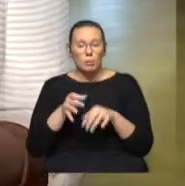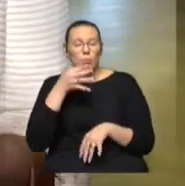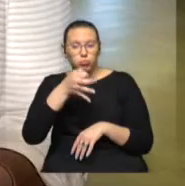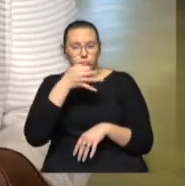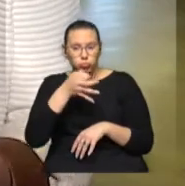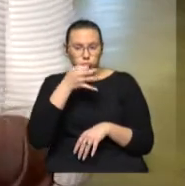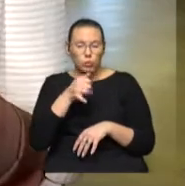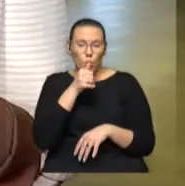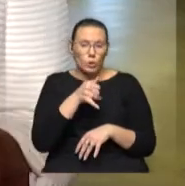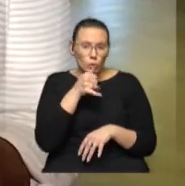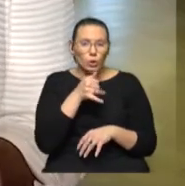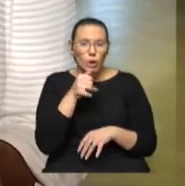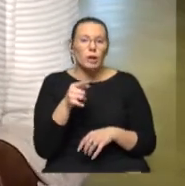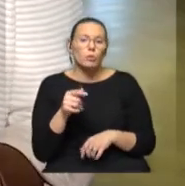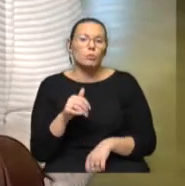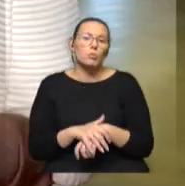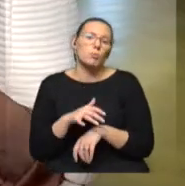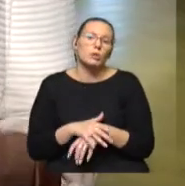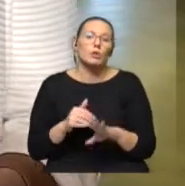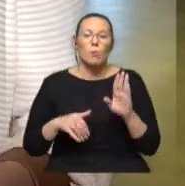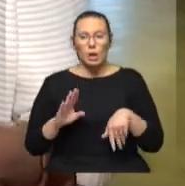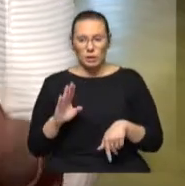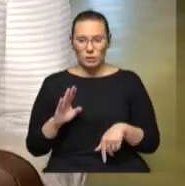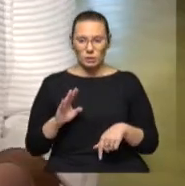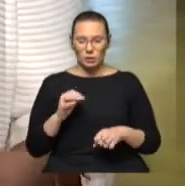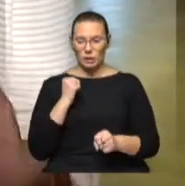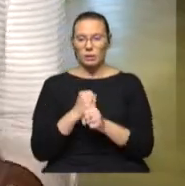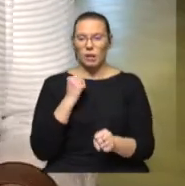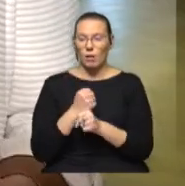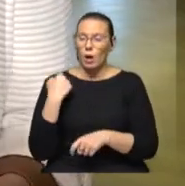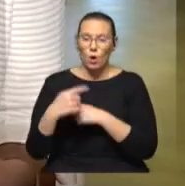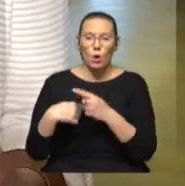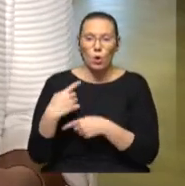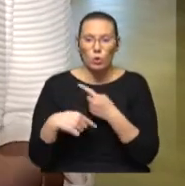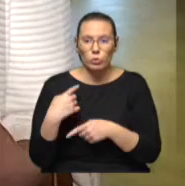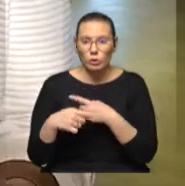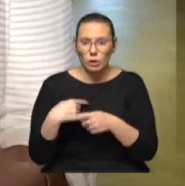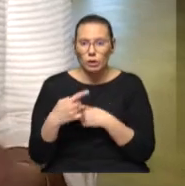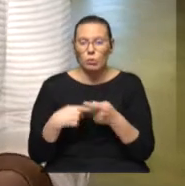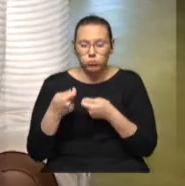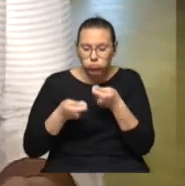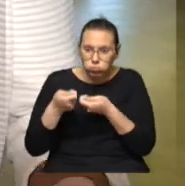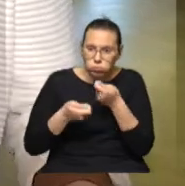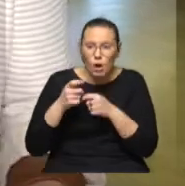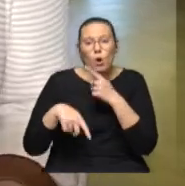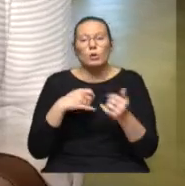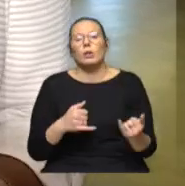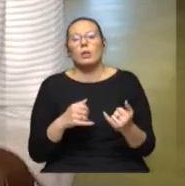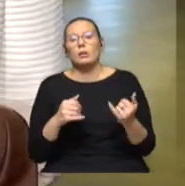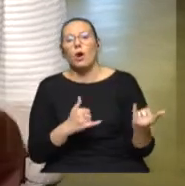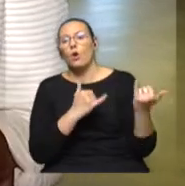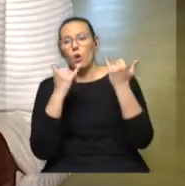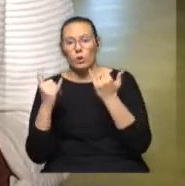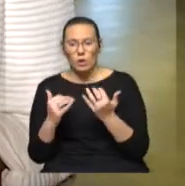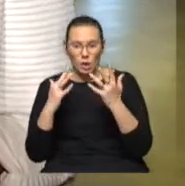que esto es un hito más de una instancia de trabajo continua y que va a seguir alimentando también las otras jornadas que hacemos, y